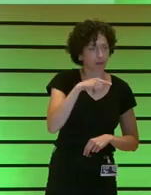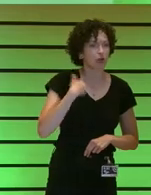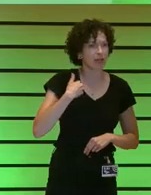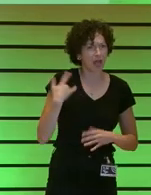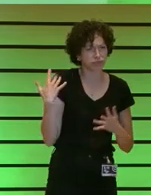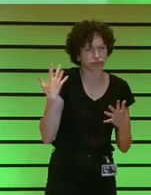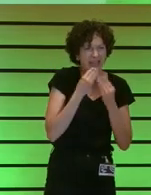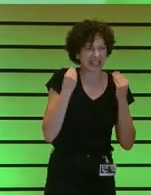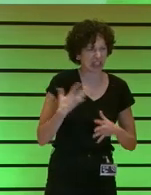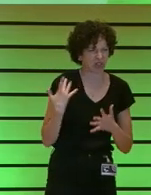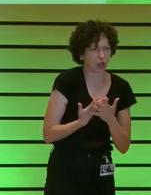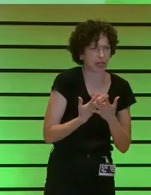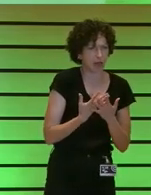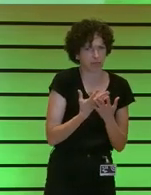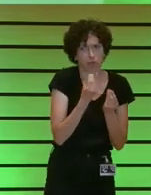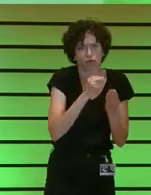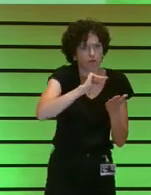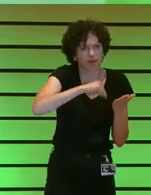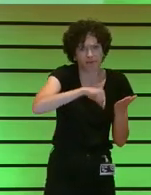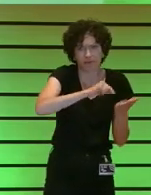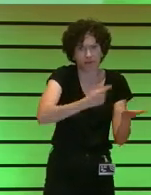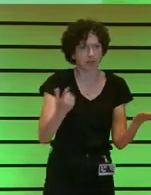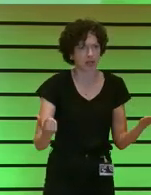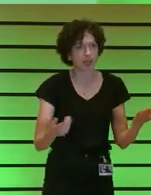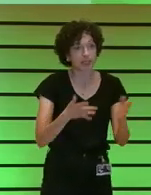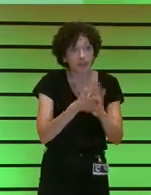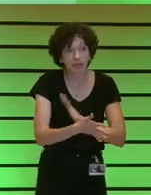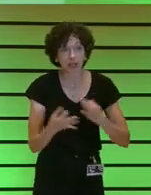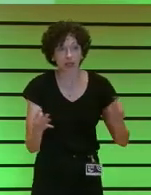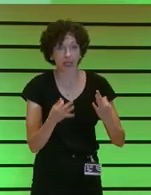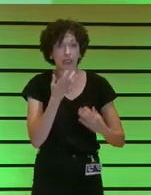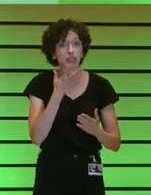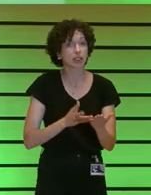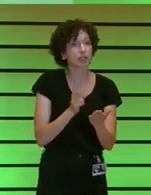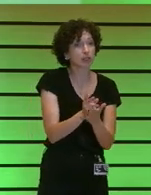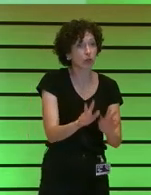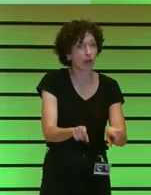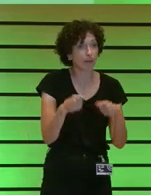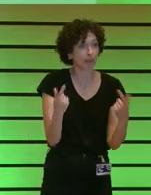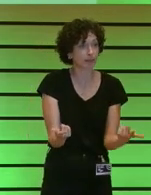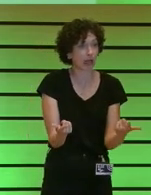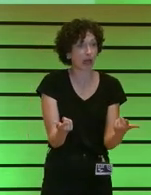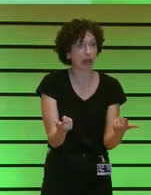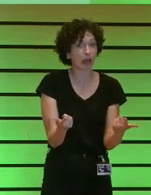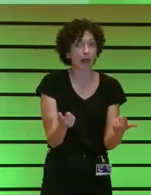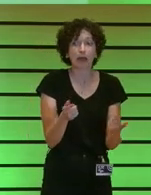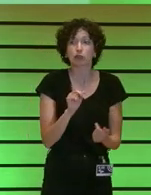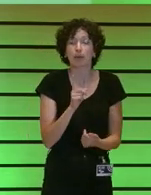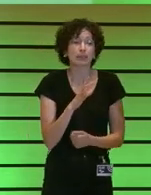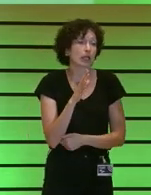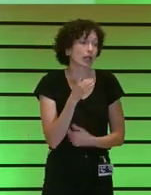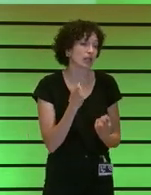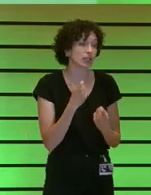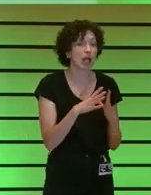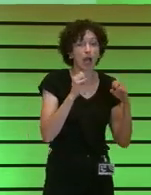firmado miles a lo largo de la historia con esto quiere decir que todo el desafío ambiental consista en tener tecnología y